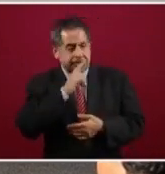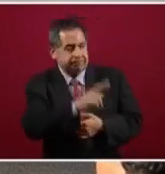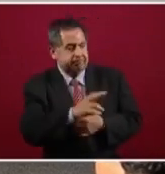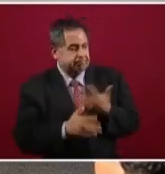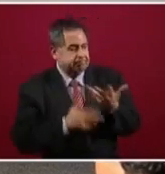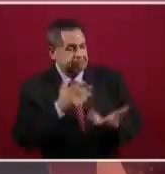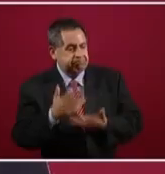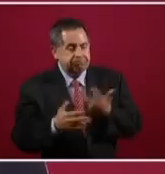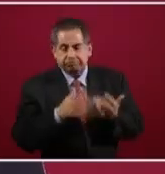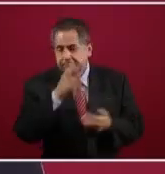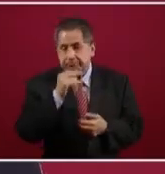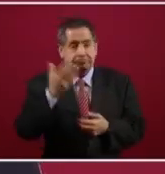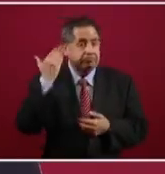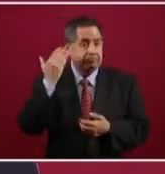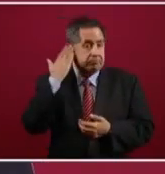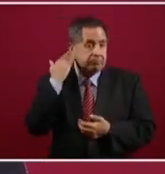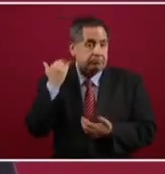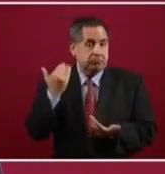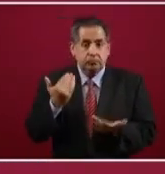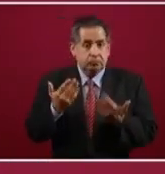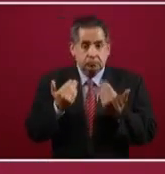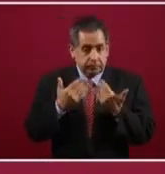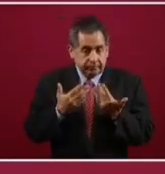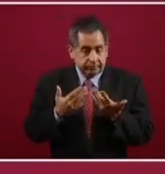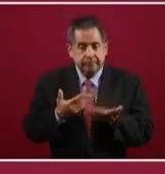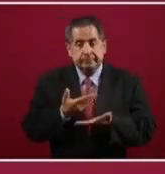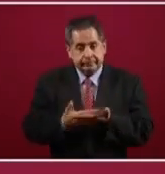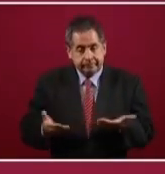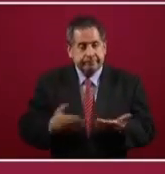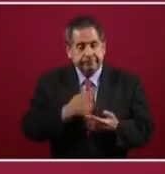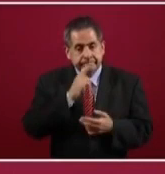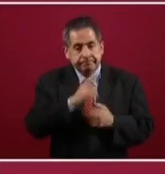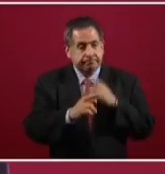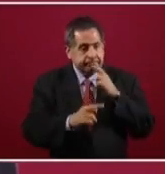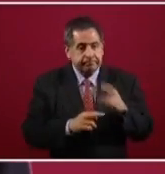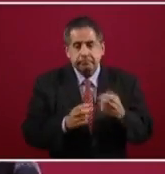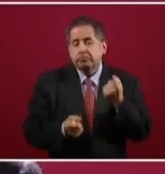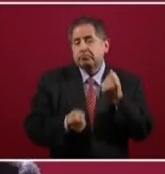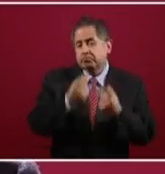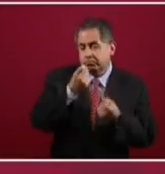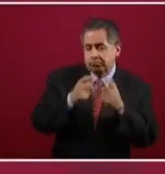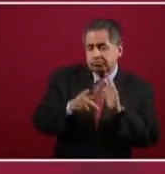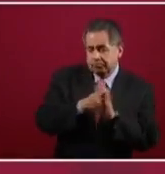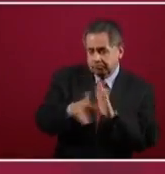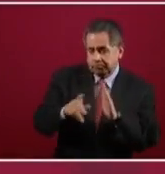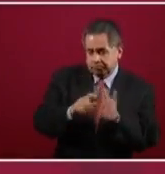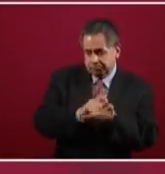dónde? Si eran hasta muy pocos los periódicos